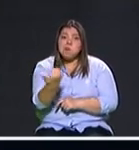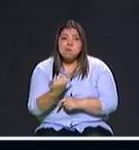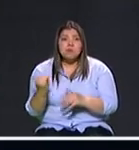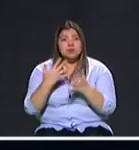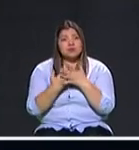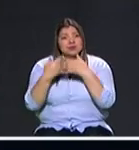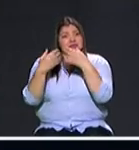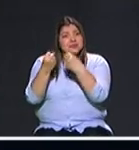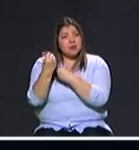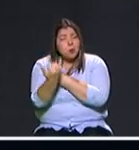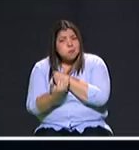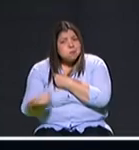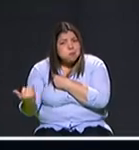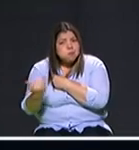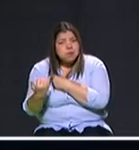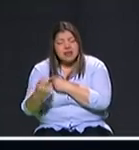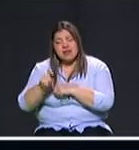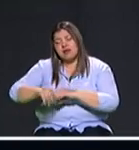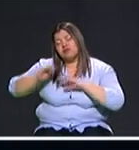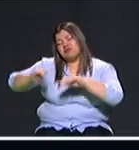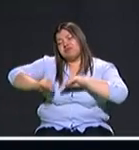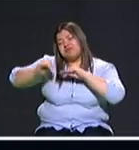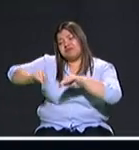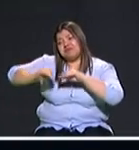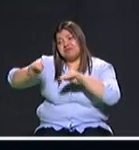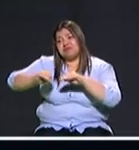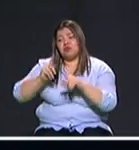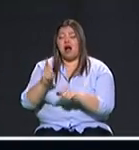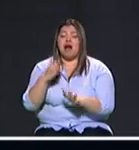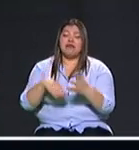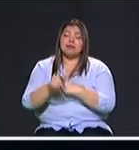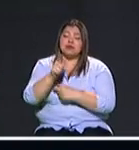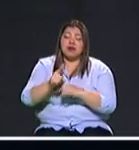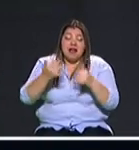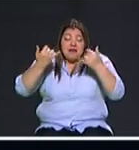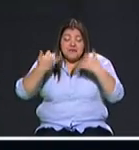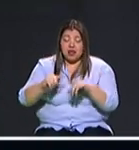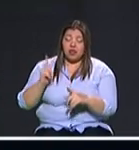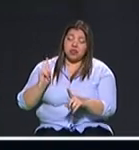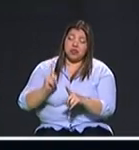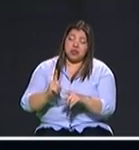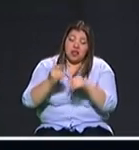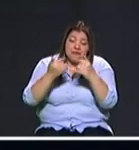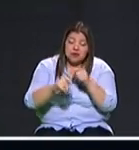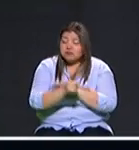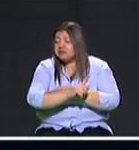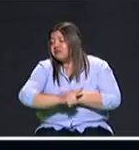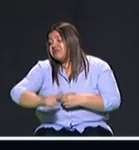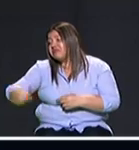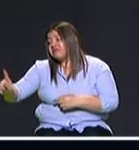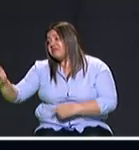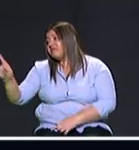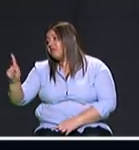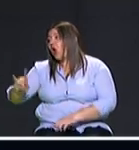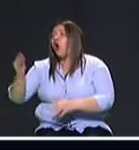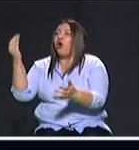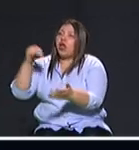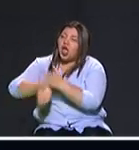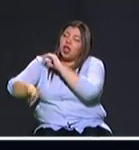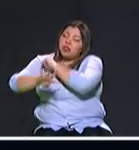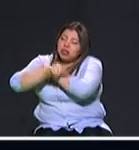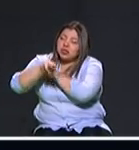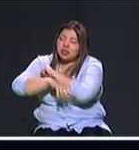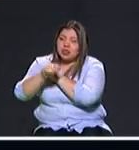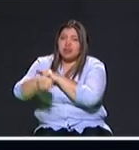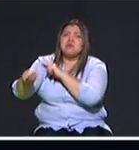romper ese círculo vicioso de personas que salen de las cárceles el 20 por ciento termina nuevamente siendo reincidentes un